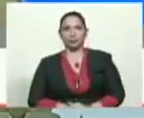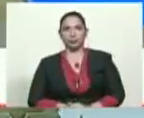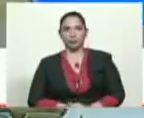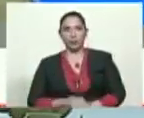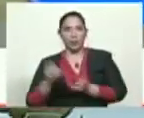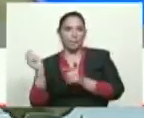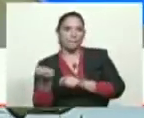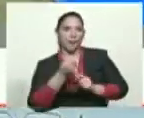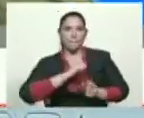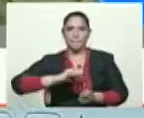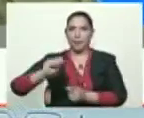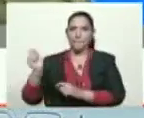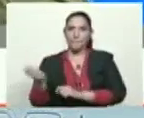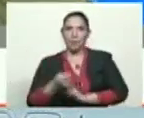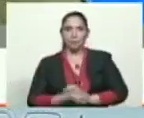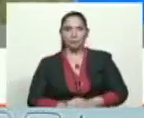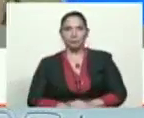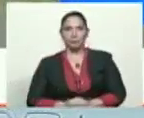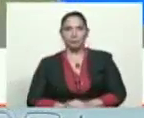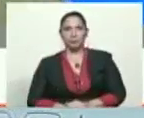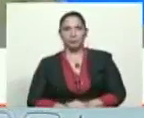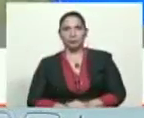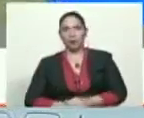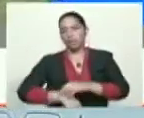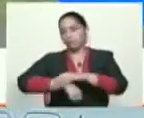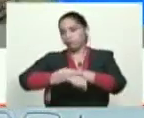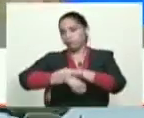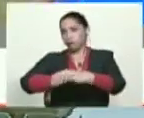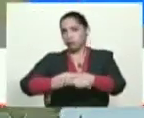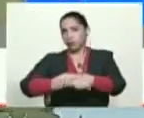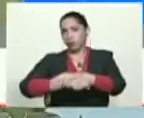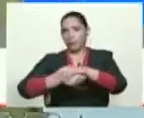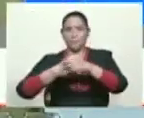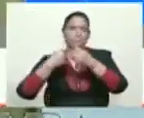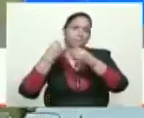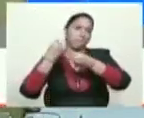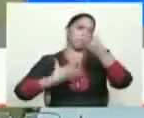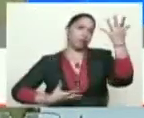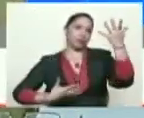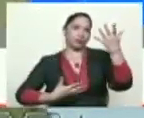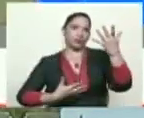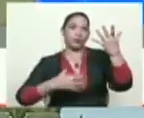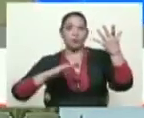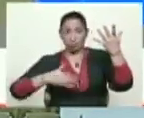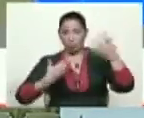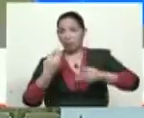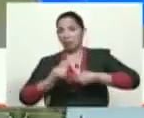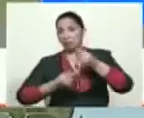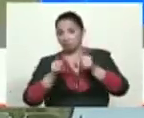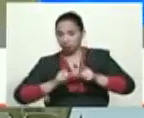goma futbolito mil cosas que se pueden hacer en los espacios públicos